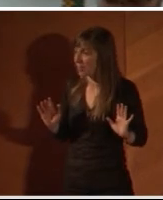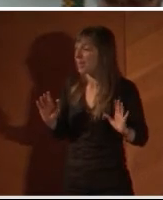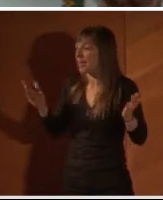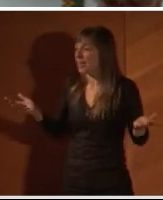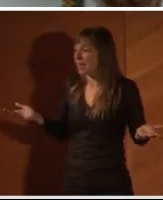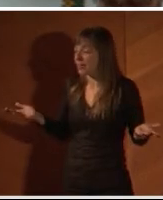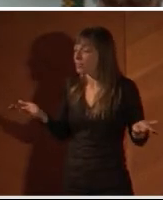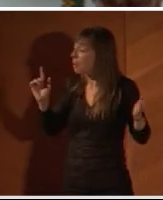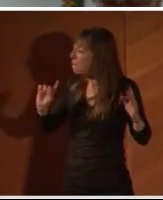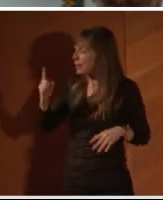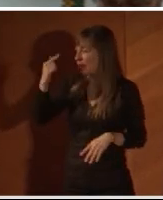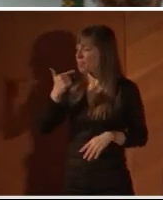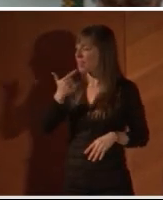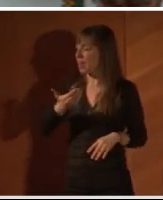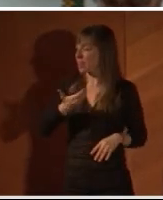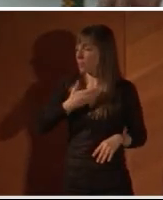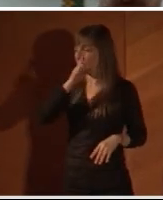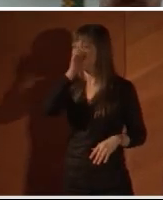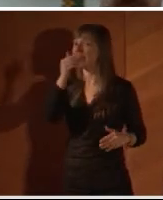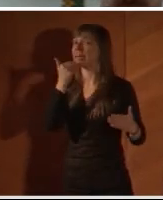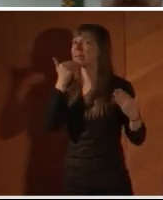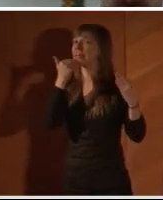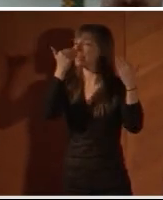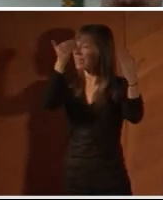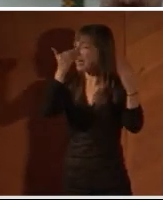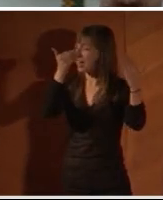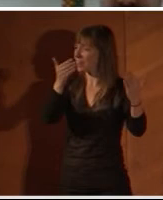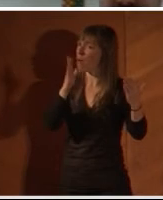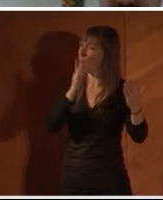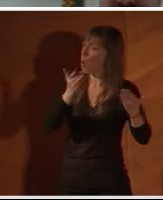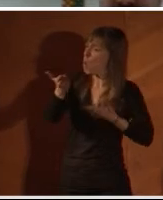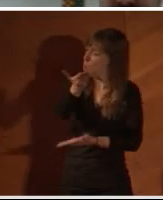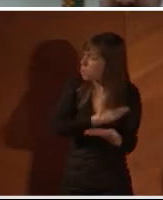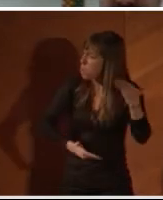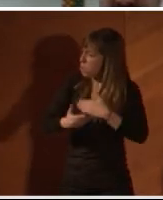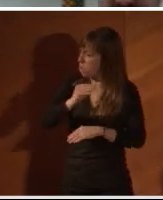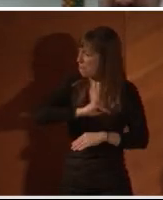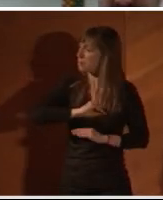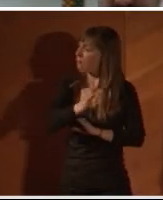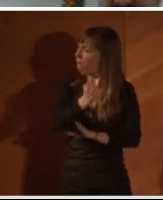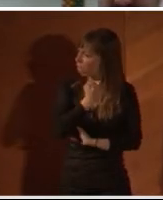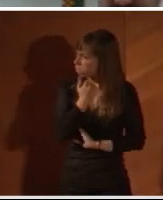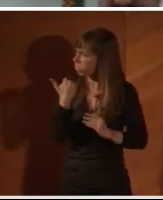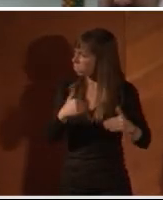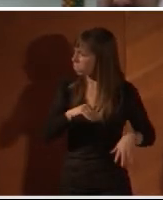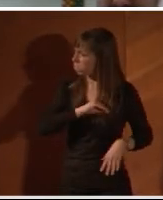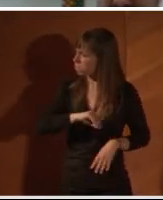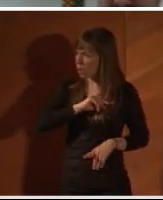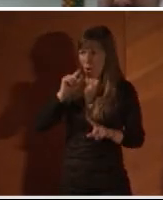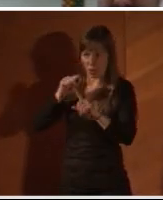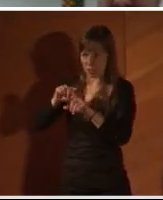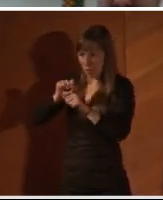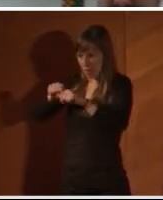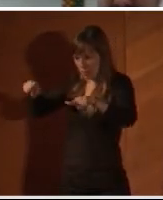¿no? Primero, agradecer al Ayuntamiento de Madrid toda la colaboración y el apoyo que nos han mostrado para el impulso de esta